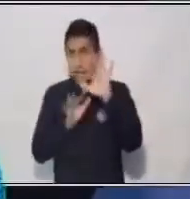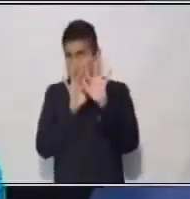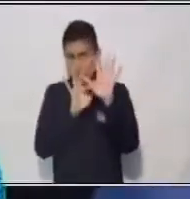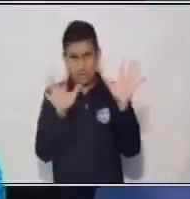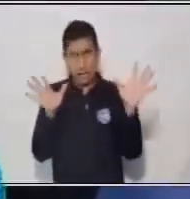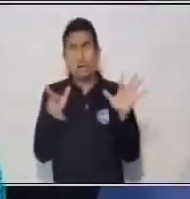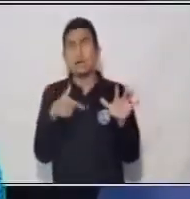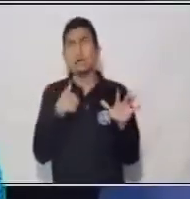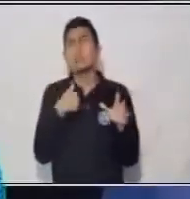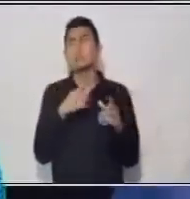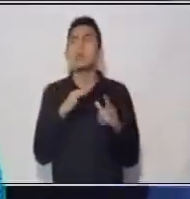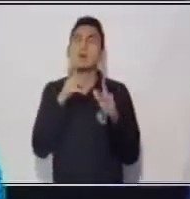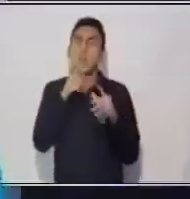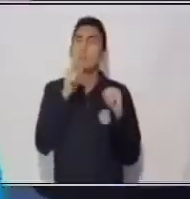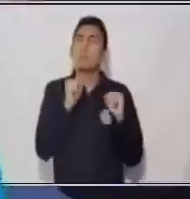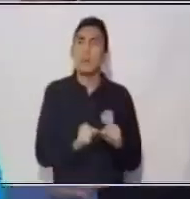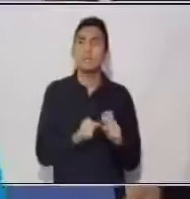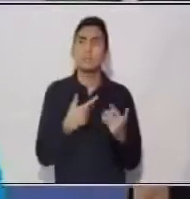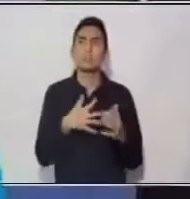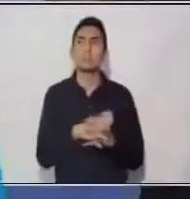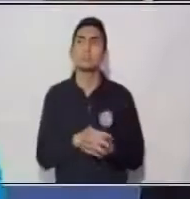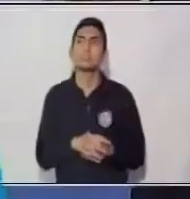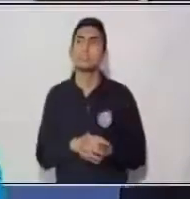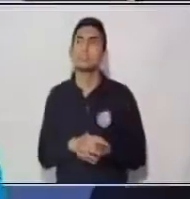que fue lanzado